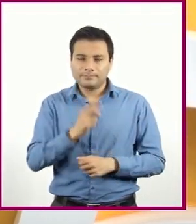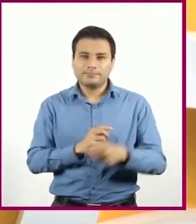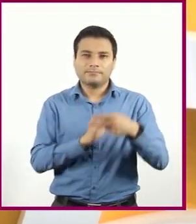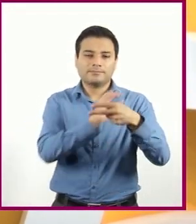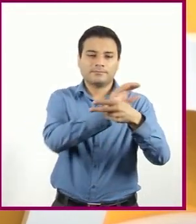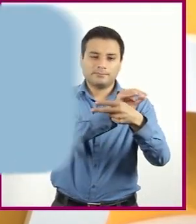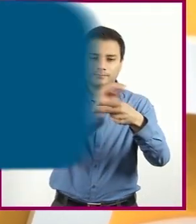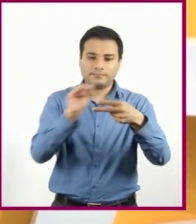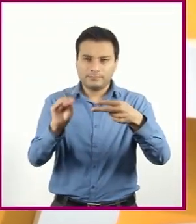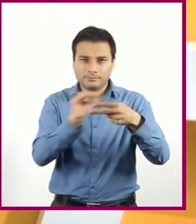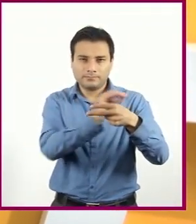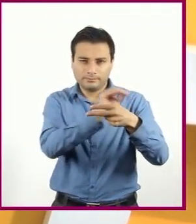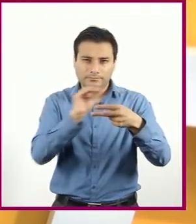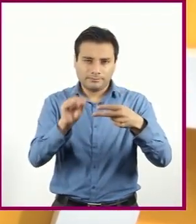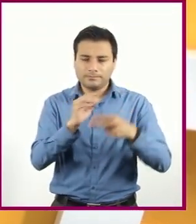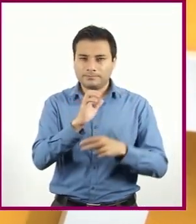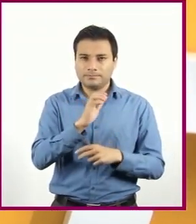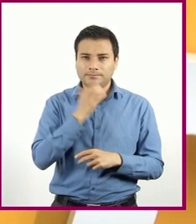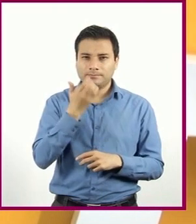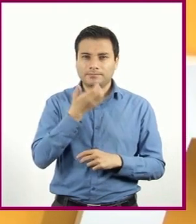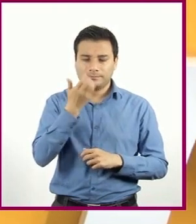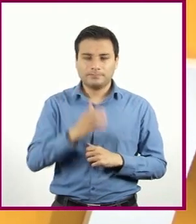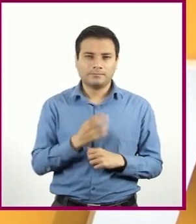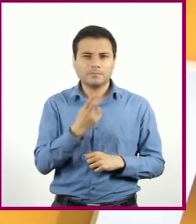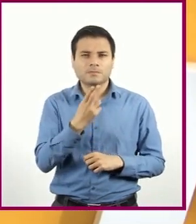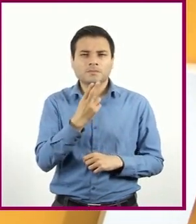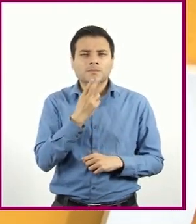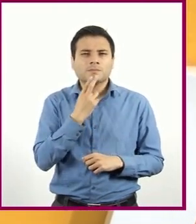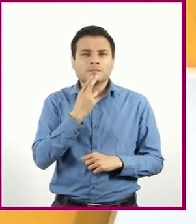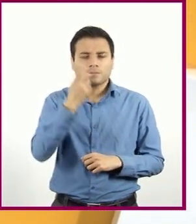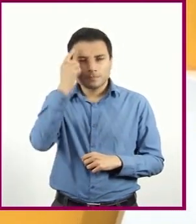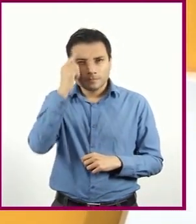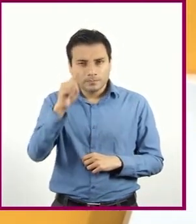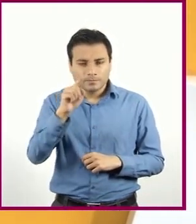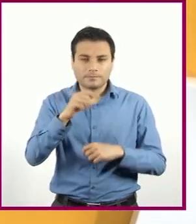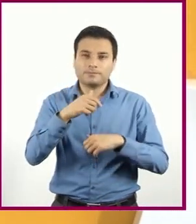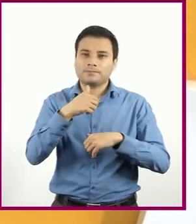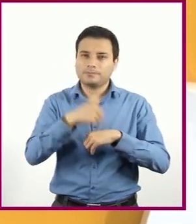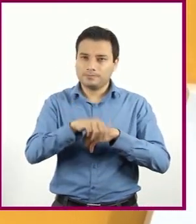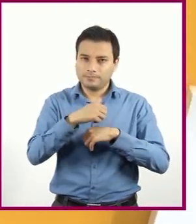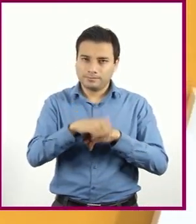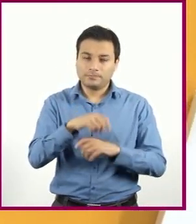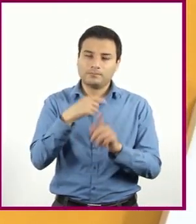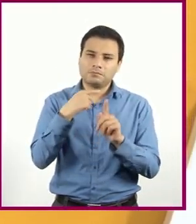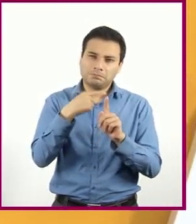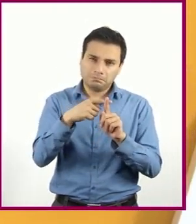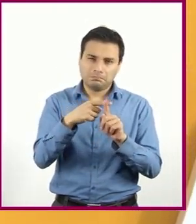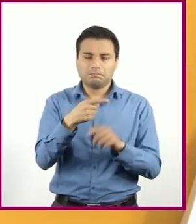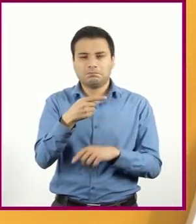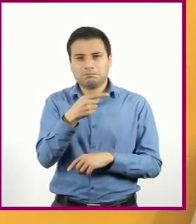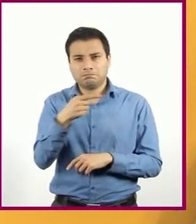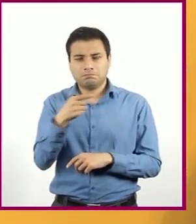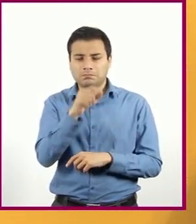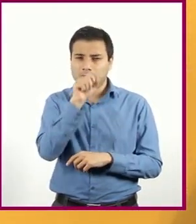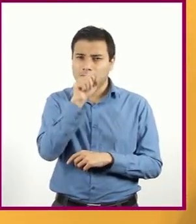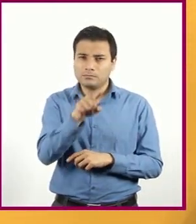la manipulación de términos y se emplea tanto para los términos que se suman y se restan, así como para los